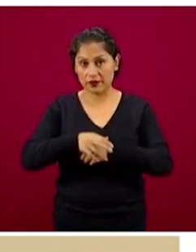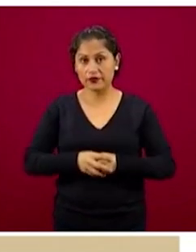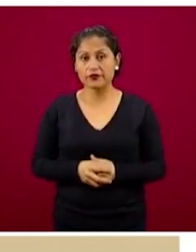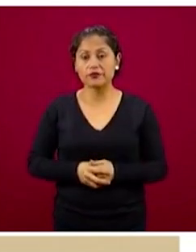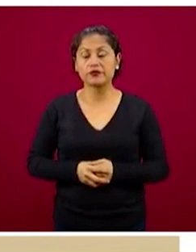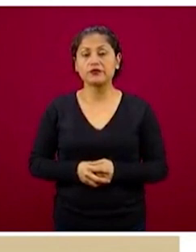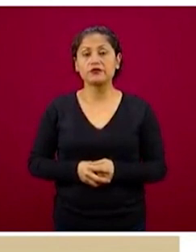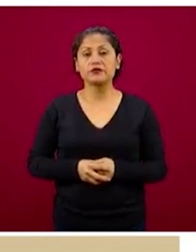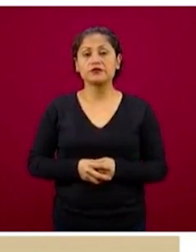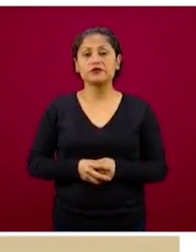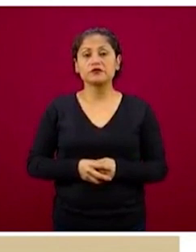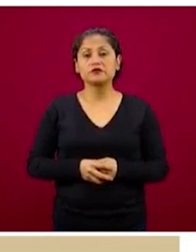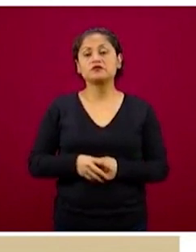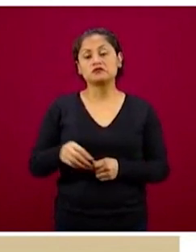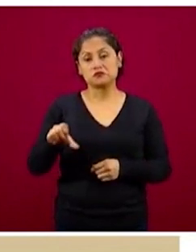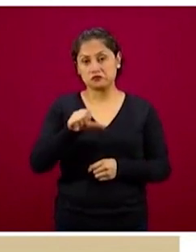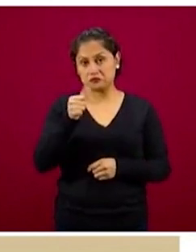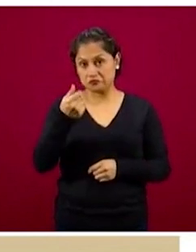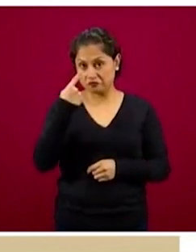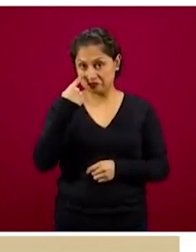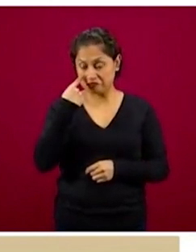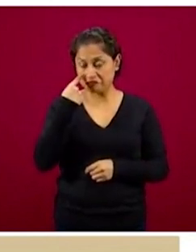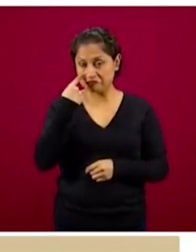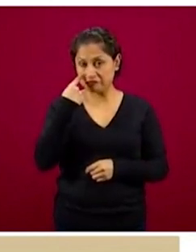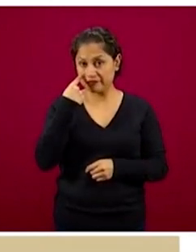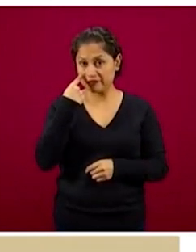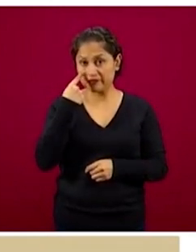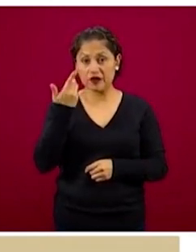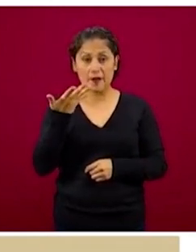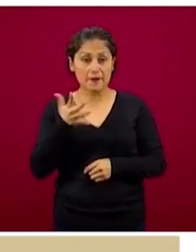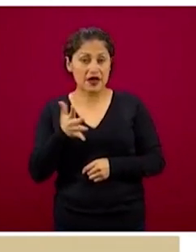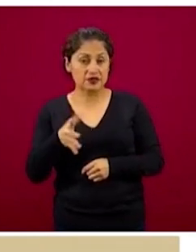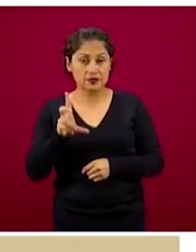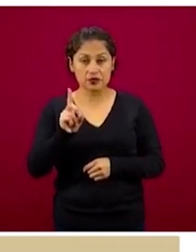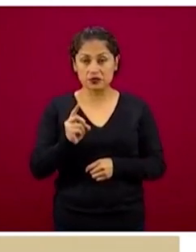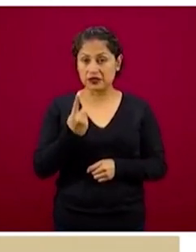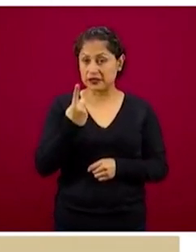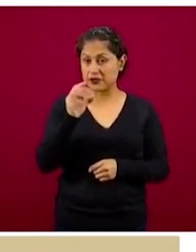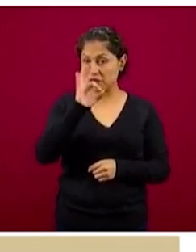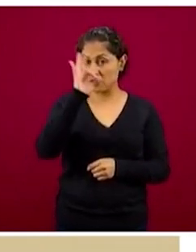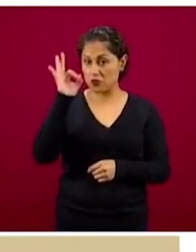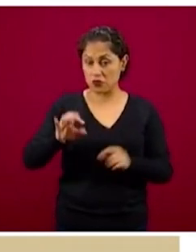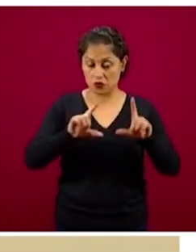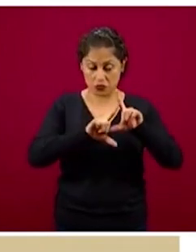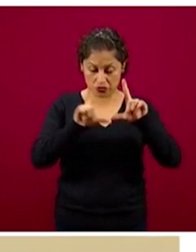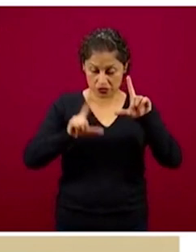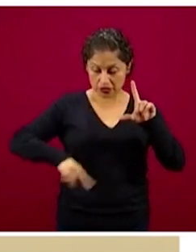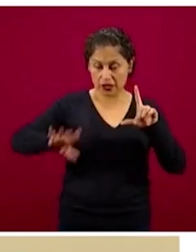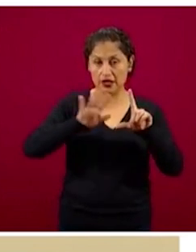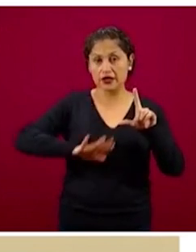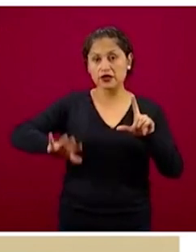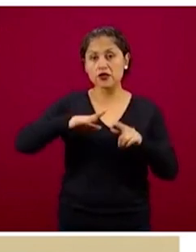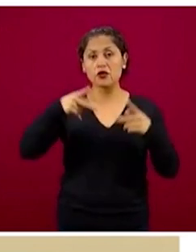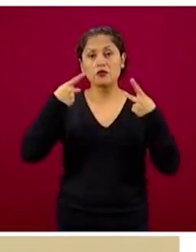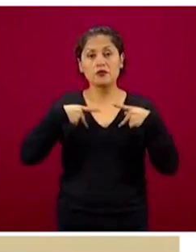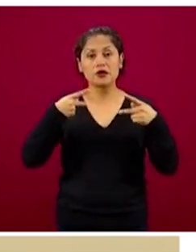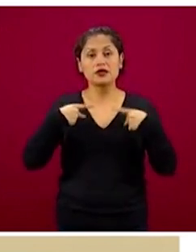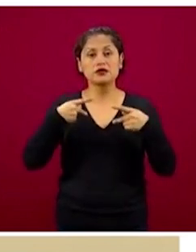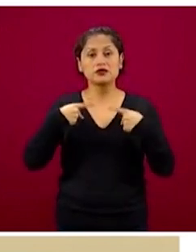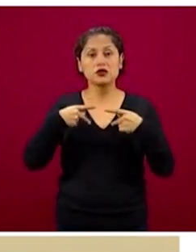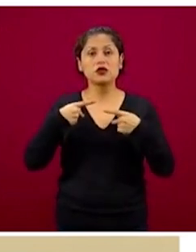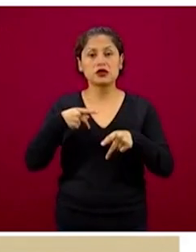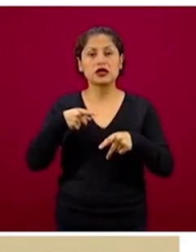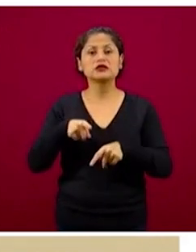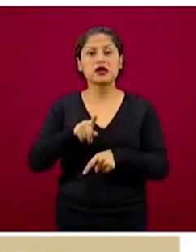bien otro dato importante es que alrededor del 31% de la población cuenta con acceso al crédito